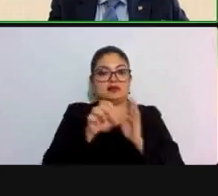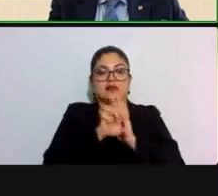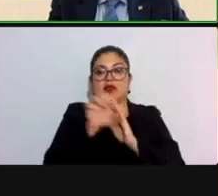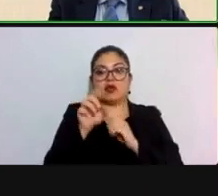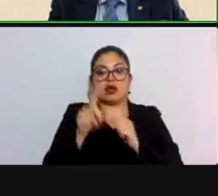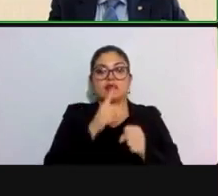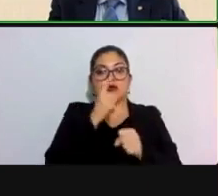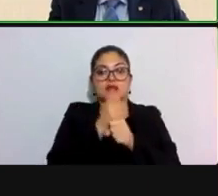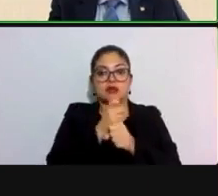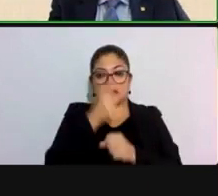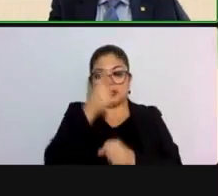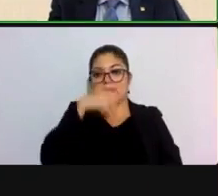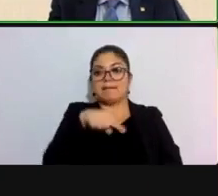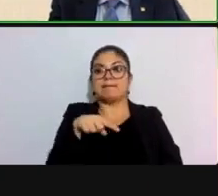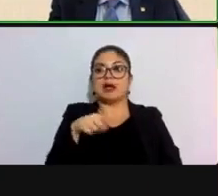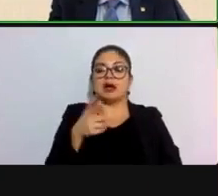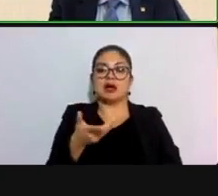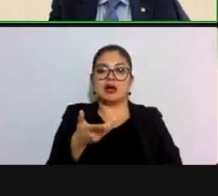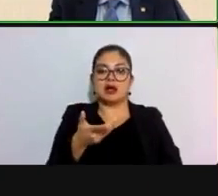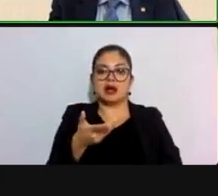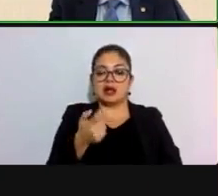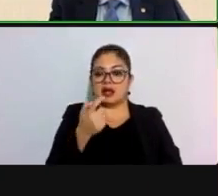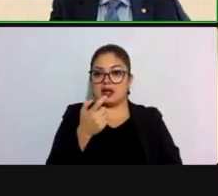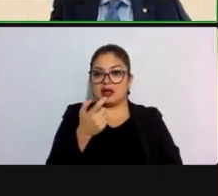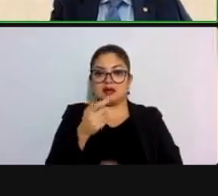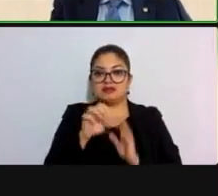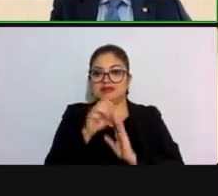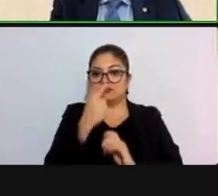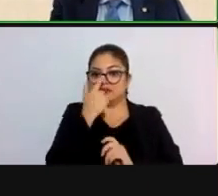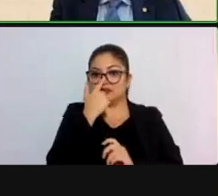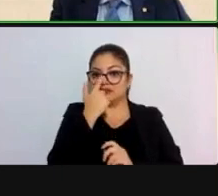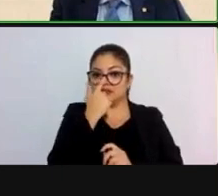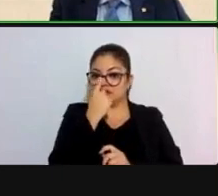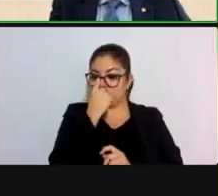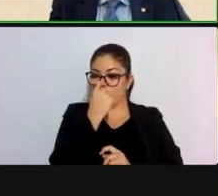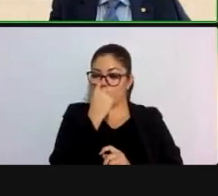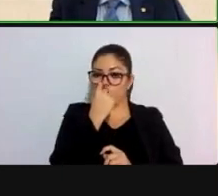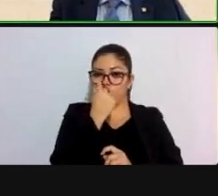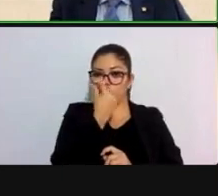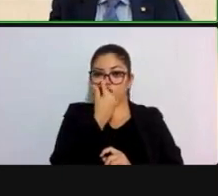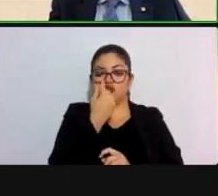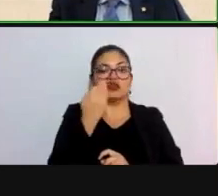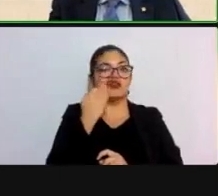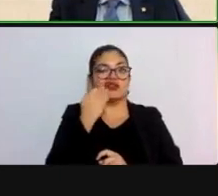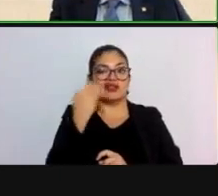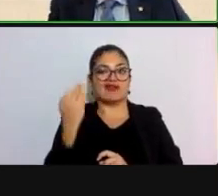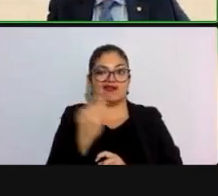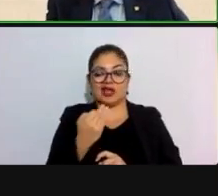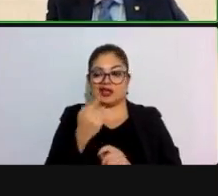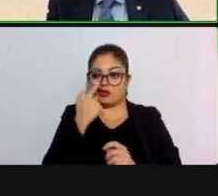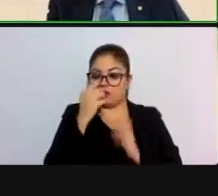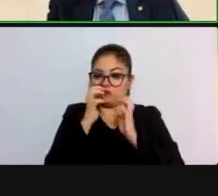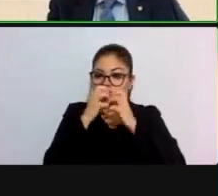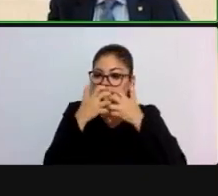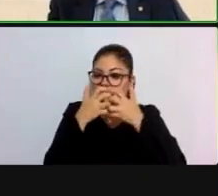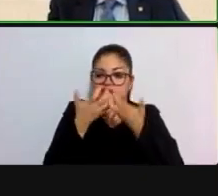la reconstrucción de una punta nasal deteriorada con una serie de defectos que no era factible corregir con cirugías